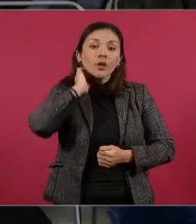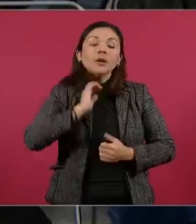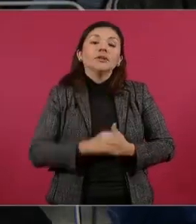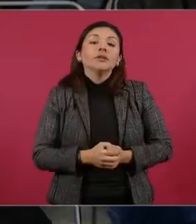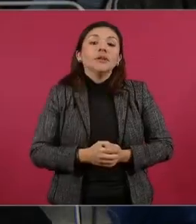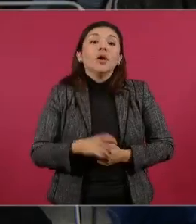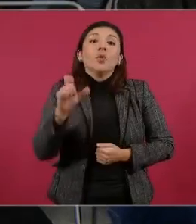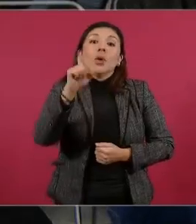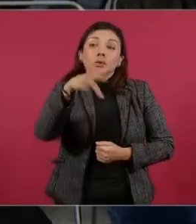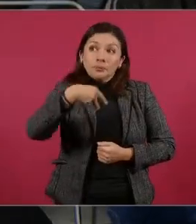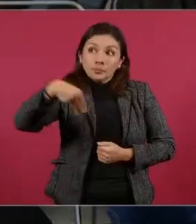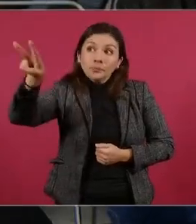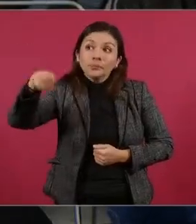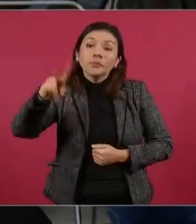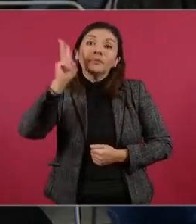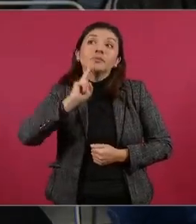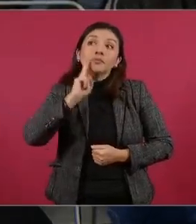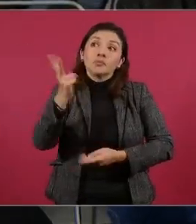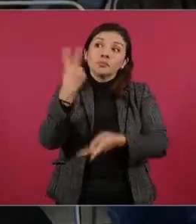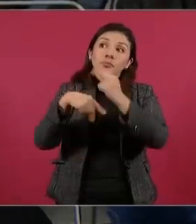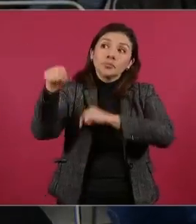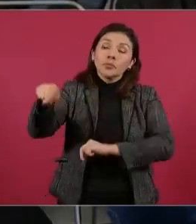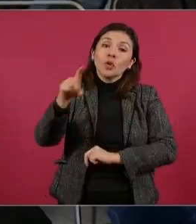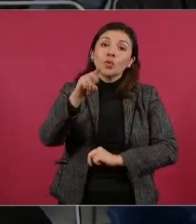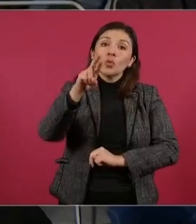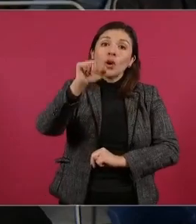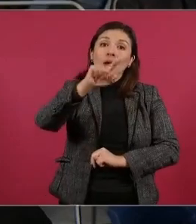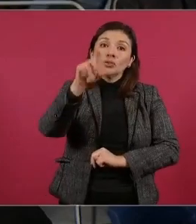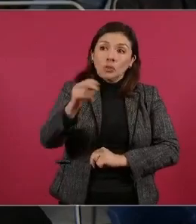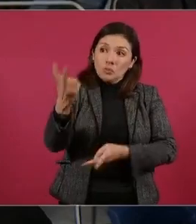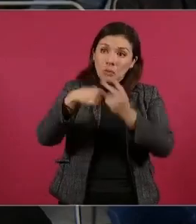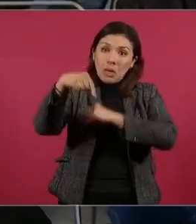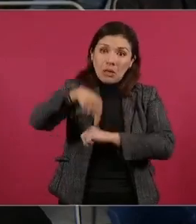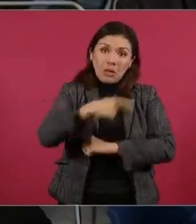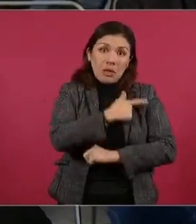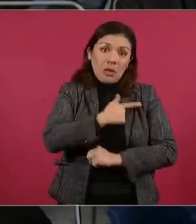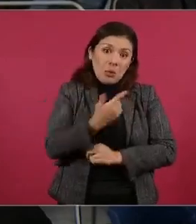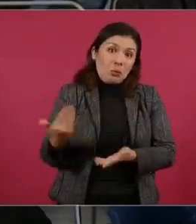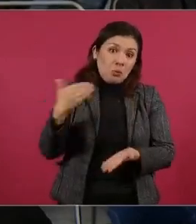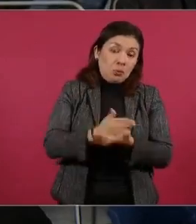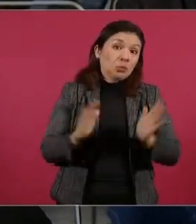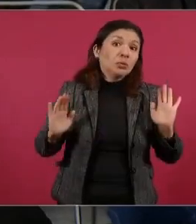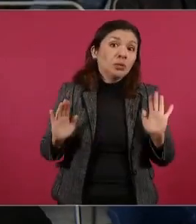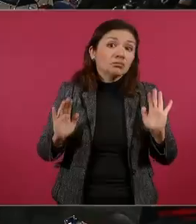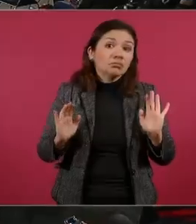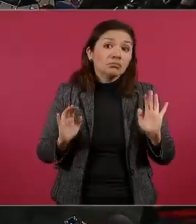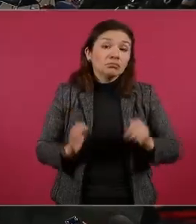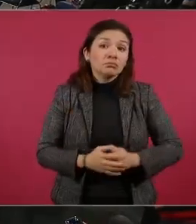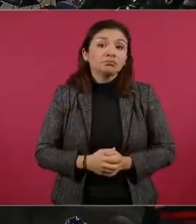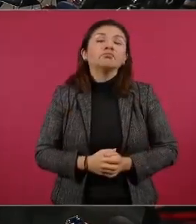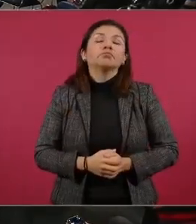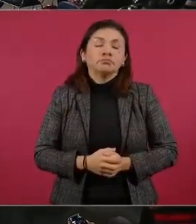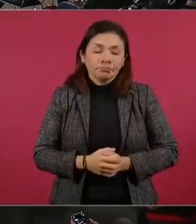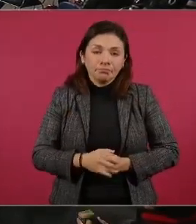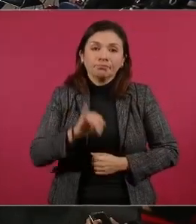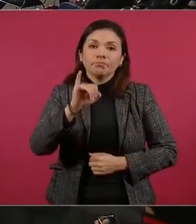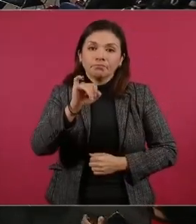vueltas a lo mejor durazo puede venir a informar aquí viene para acá sí